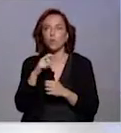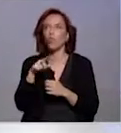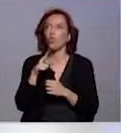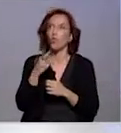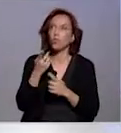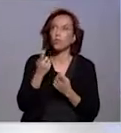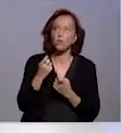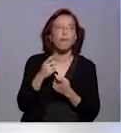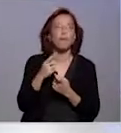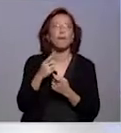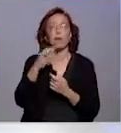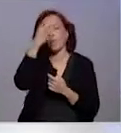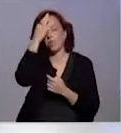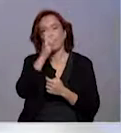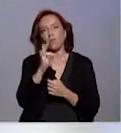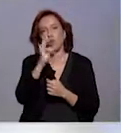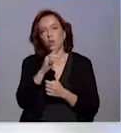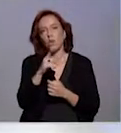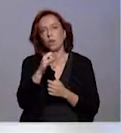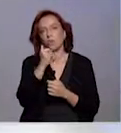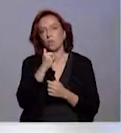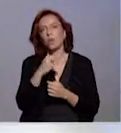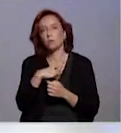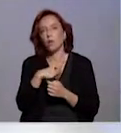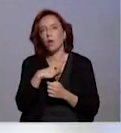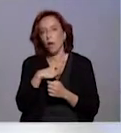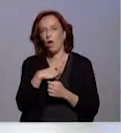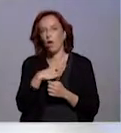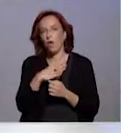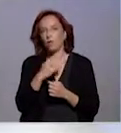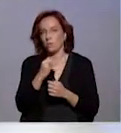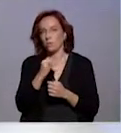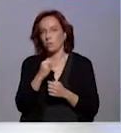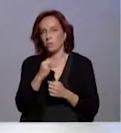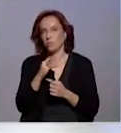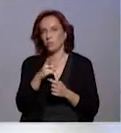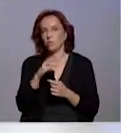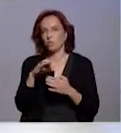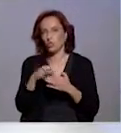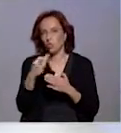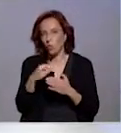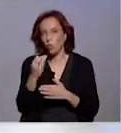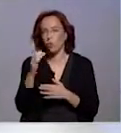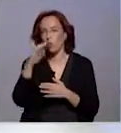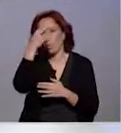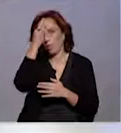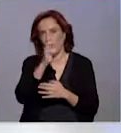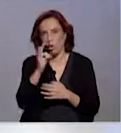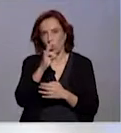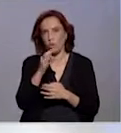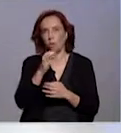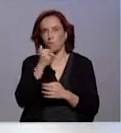hoy vemos que en las tecnologías de la información hay demanda tenemos un país que tiene una industria de software y de tecnologías de la información bastante